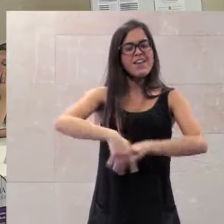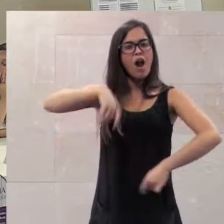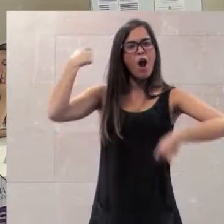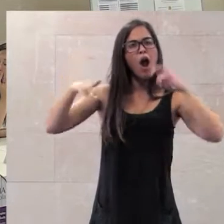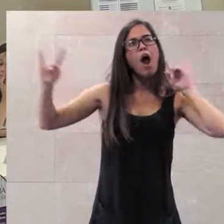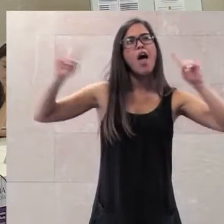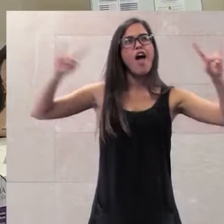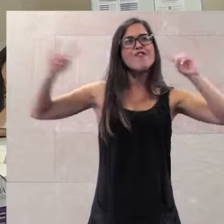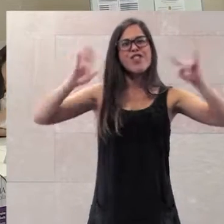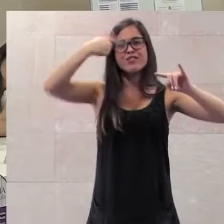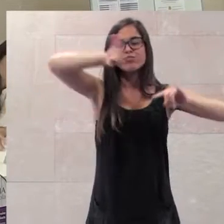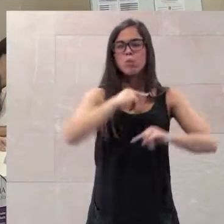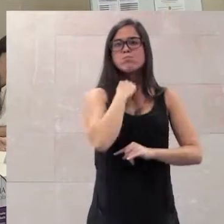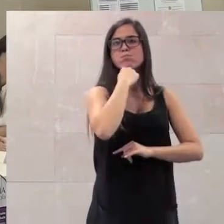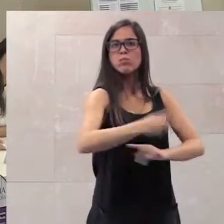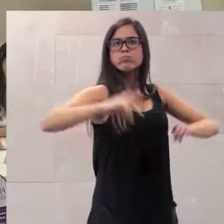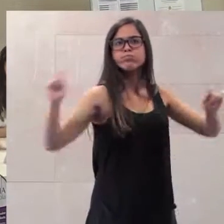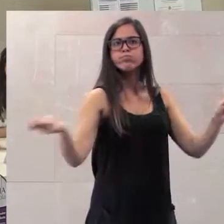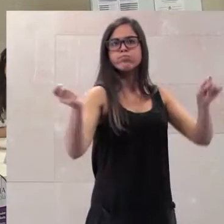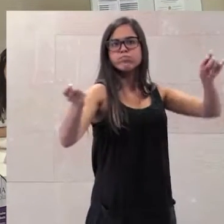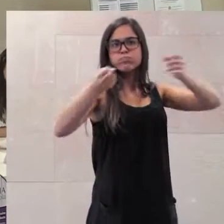y vamos a hacer nuestra reivindicación propia.